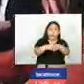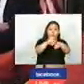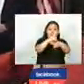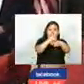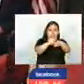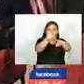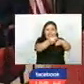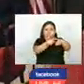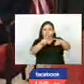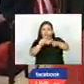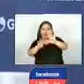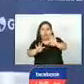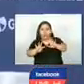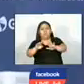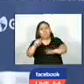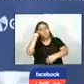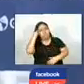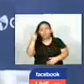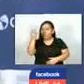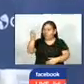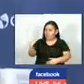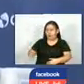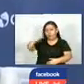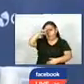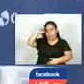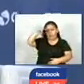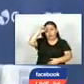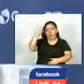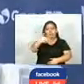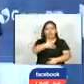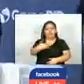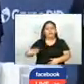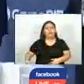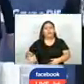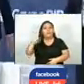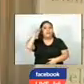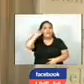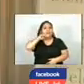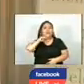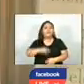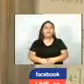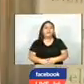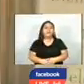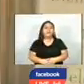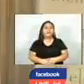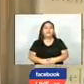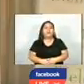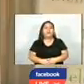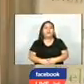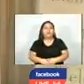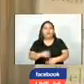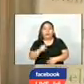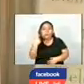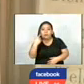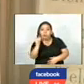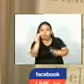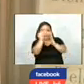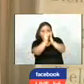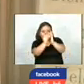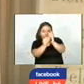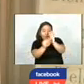personas evalúa de forma favorable la gestión del presidente Nayib Bukele. Es un resultado bastante alto.